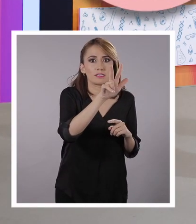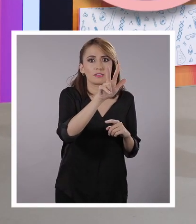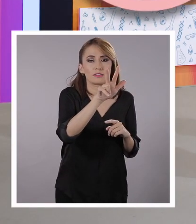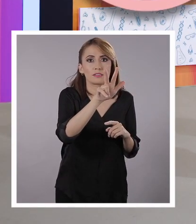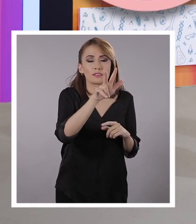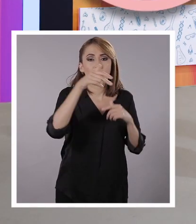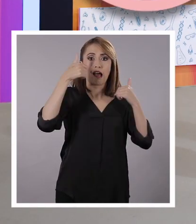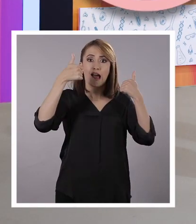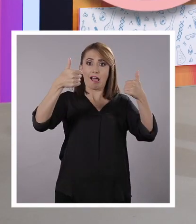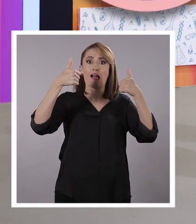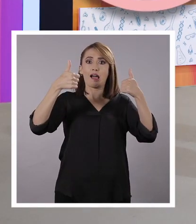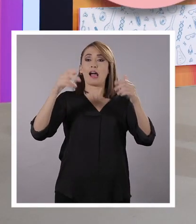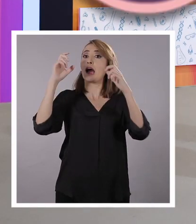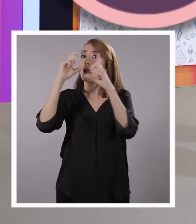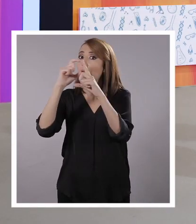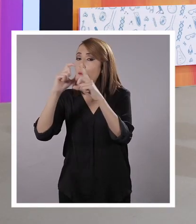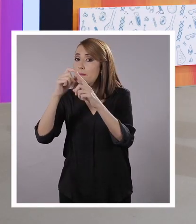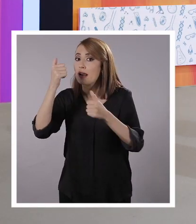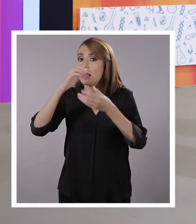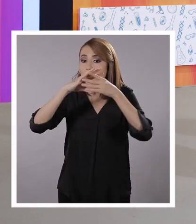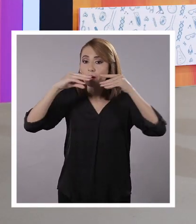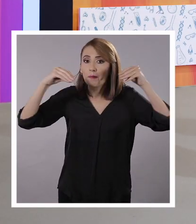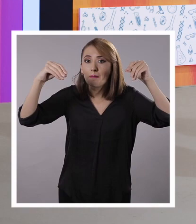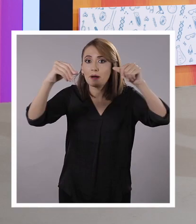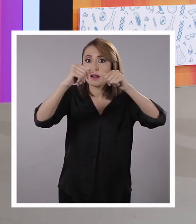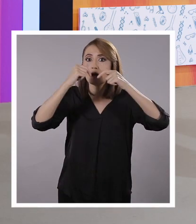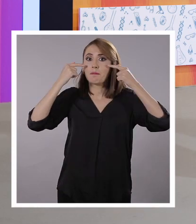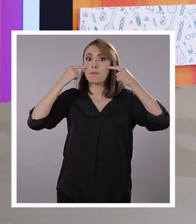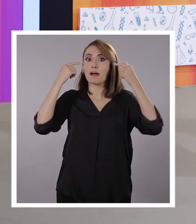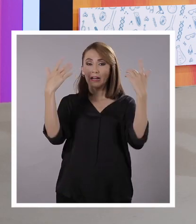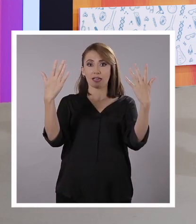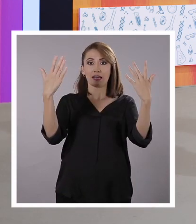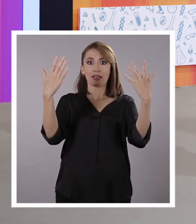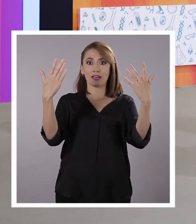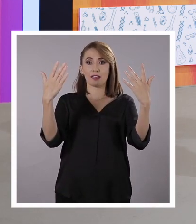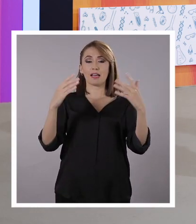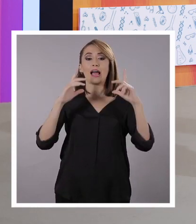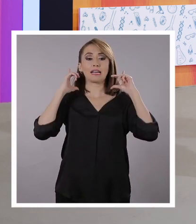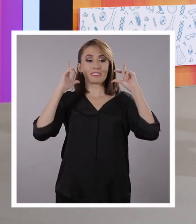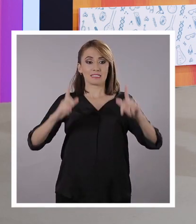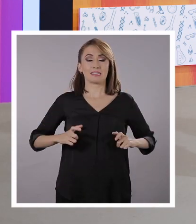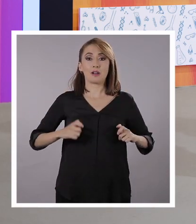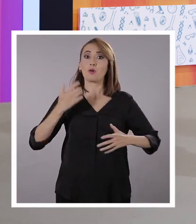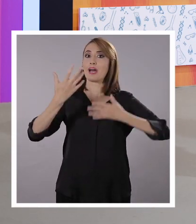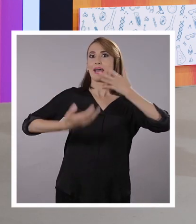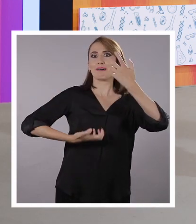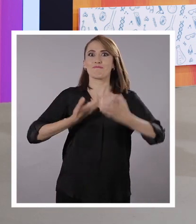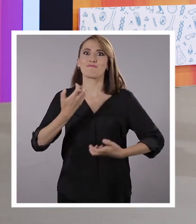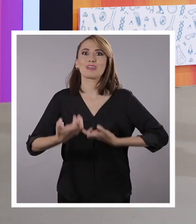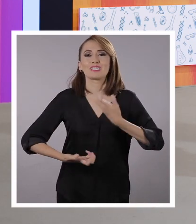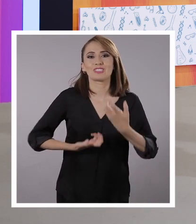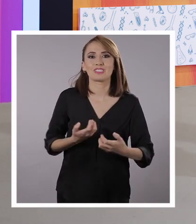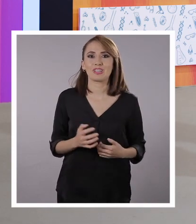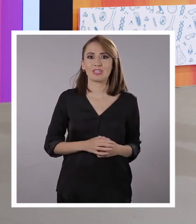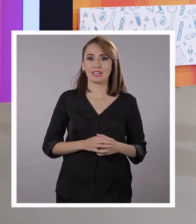Por 3. ¡Muy bien! Y la palabra mágica es... salud